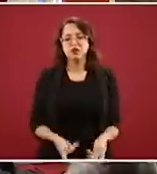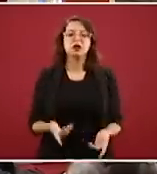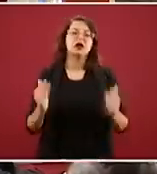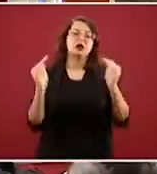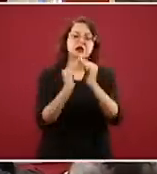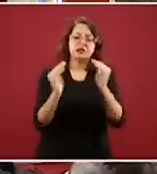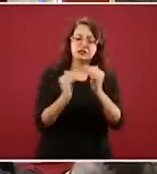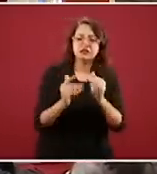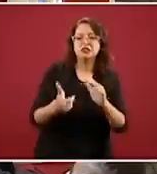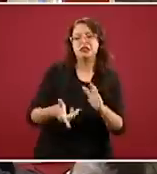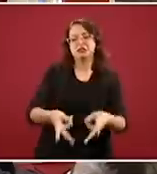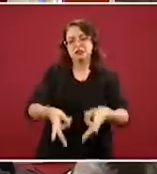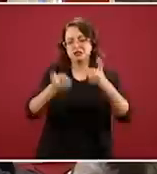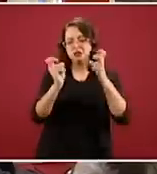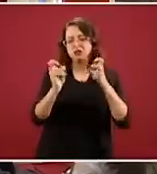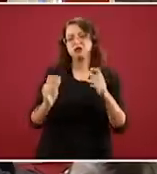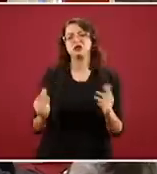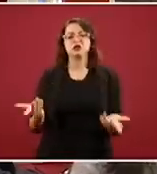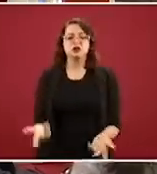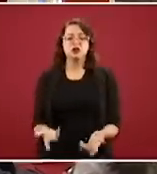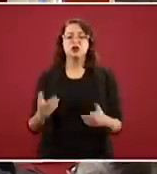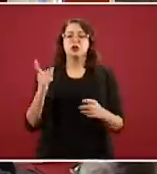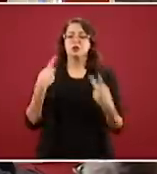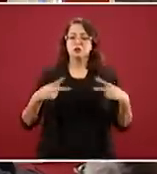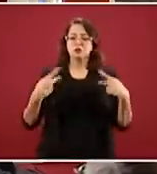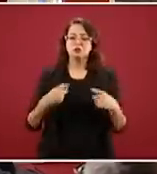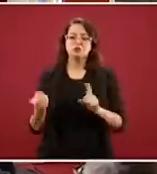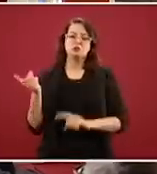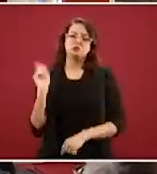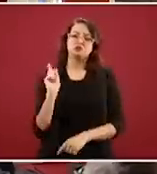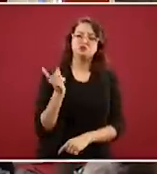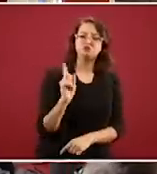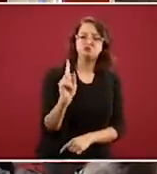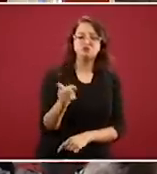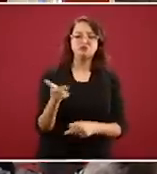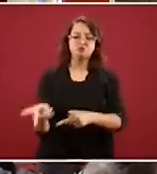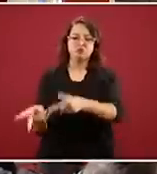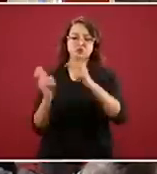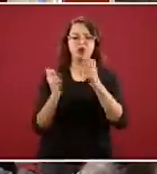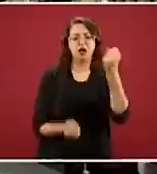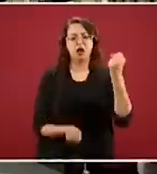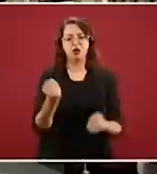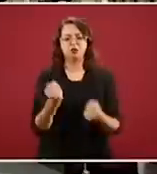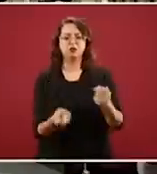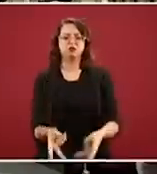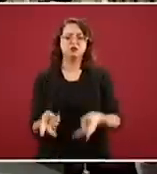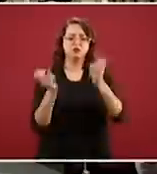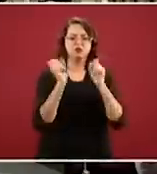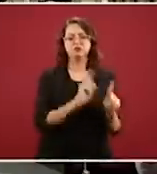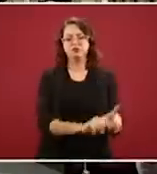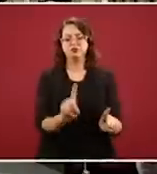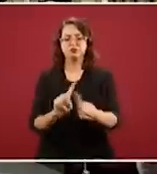casas habitación, asalto a transeúntes, robo de vehículos, etcétera. Adelante.